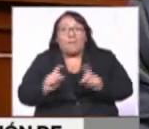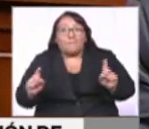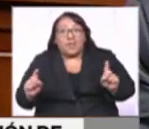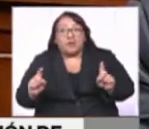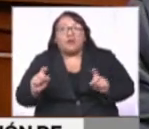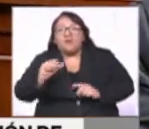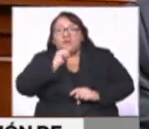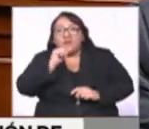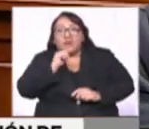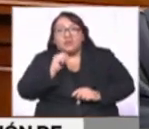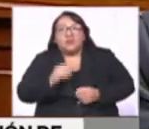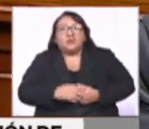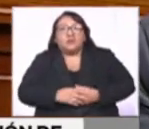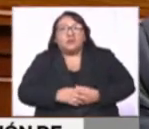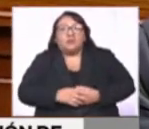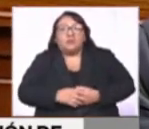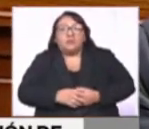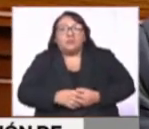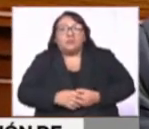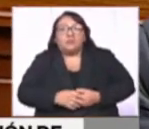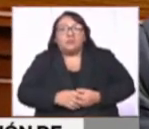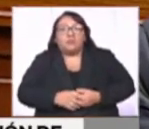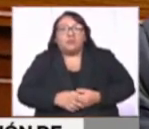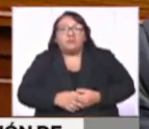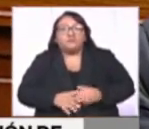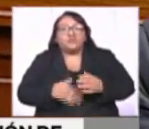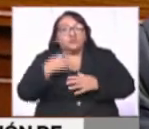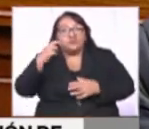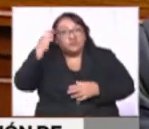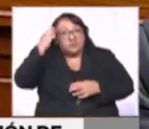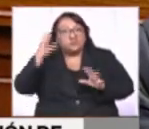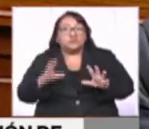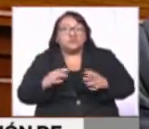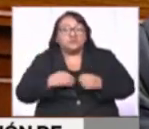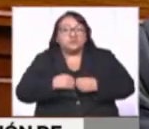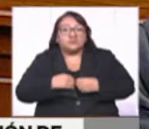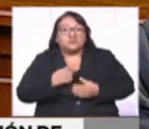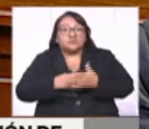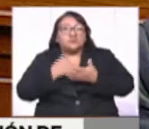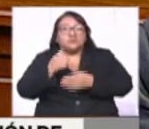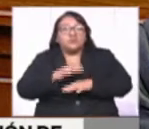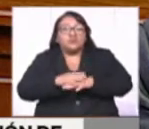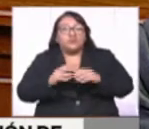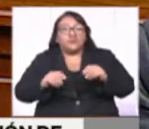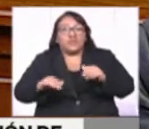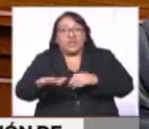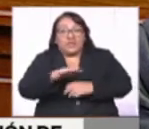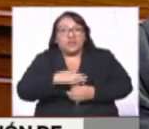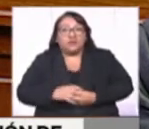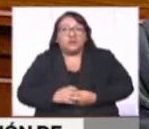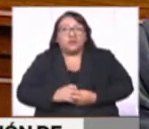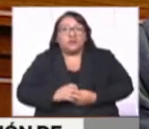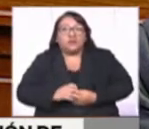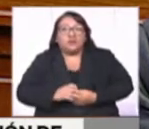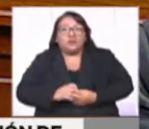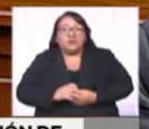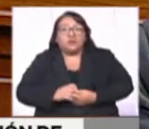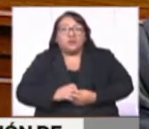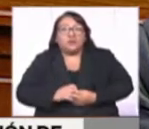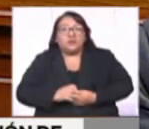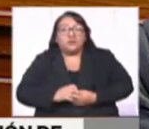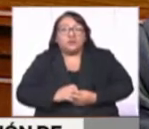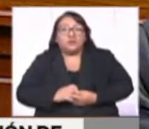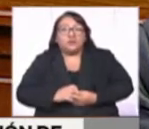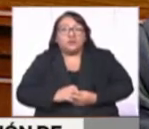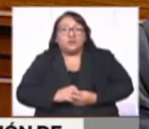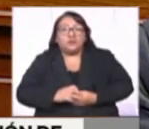embargo, falta la decisión política de aceptar en donación este terreno para que siga funcionando nuestra Escuela